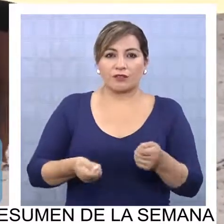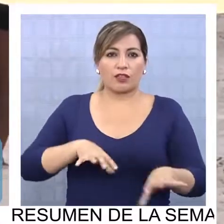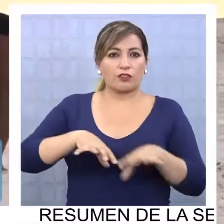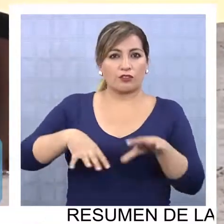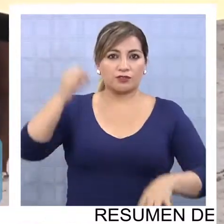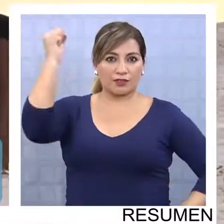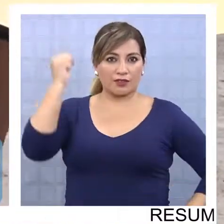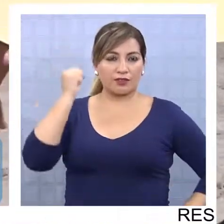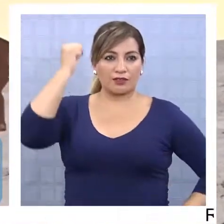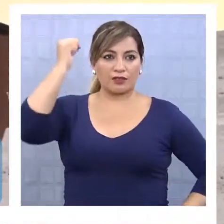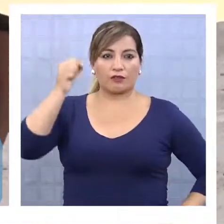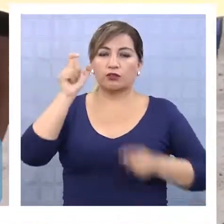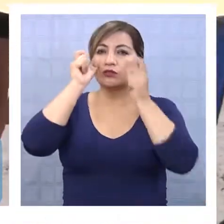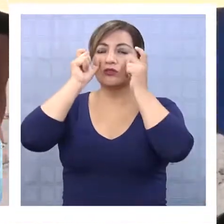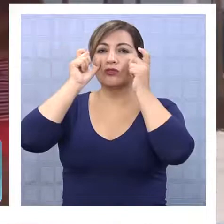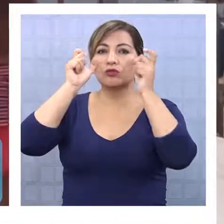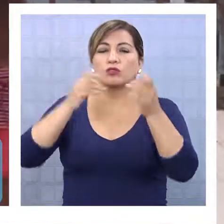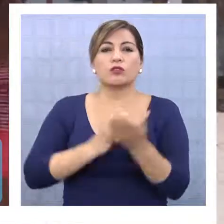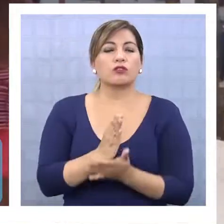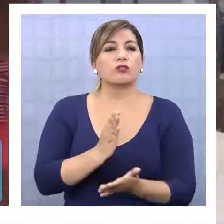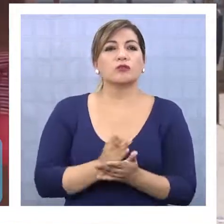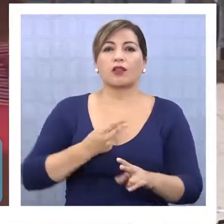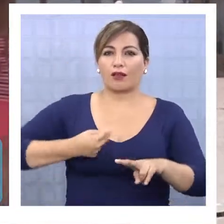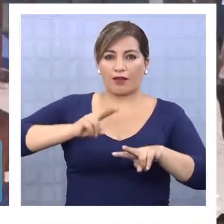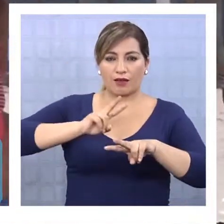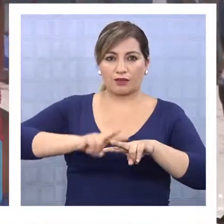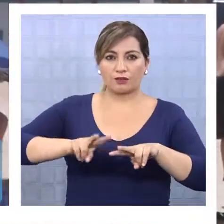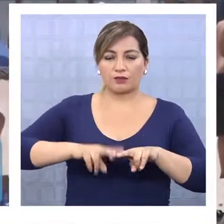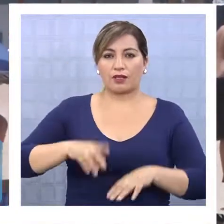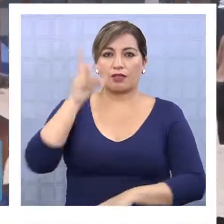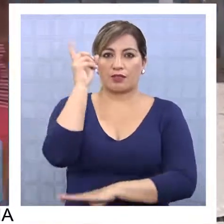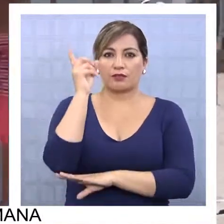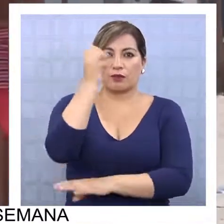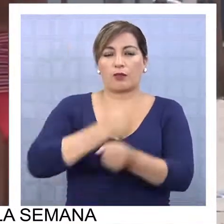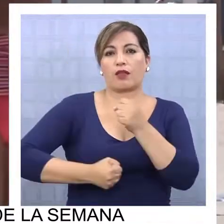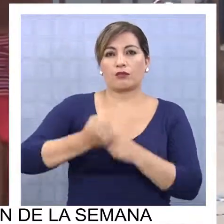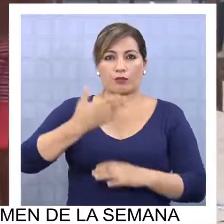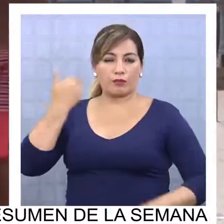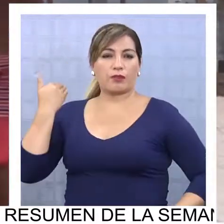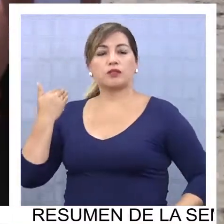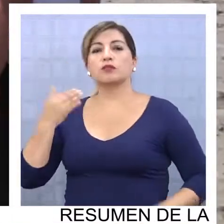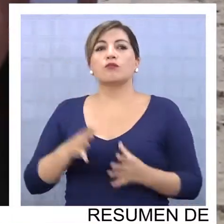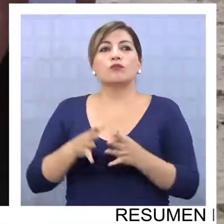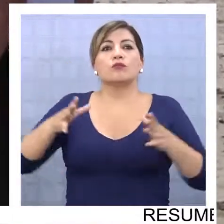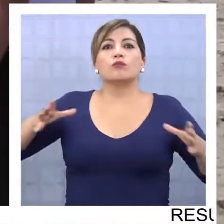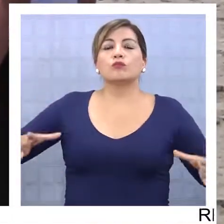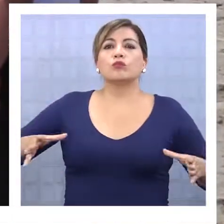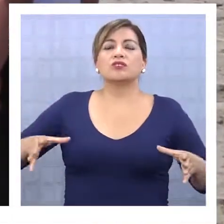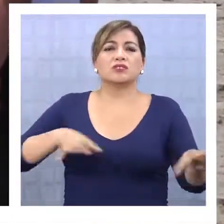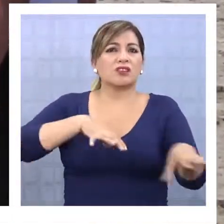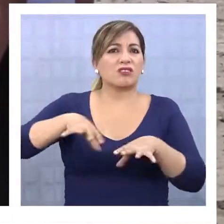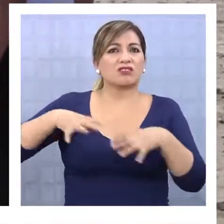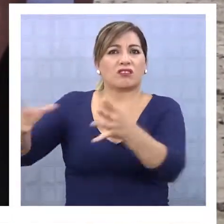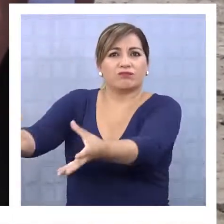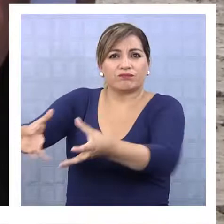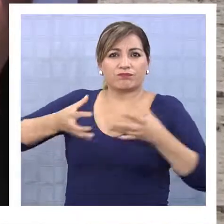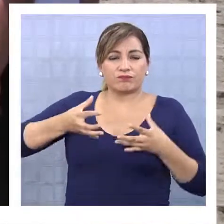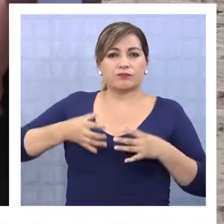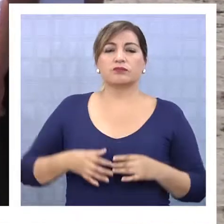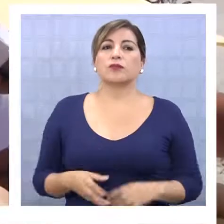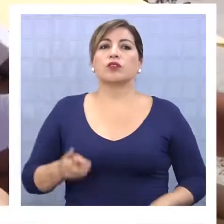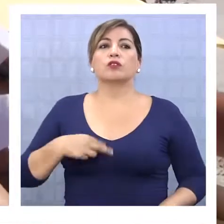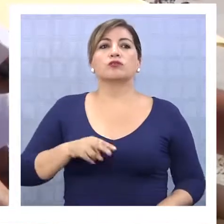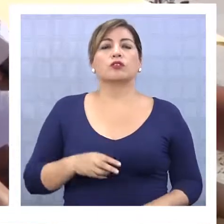Cabancha. Fiscalizaciones que comenzaron a realizarse desde diciembre del año pasado con gran cantidad de productos decomisados.